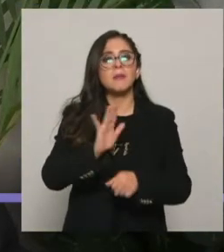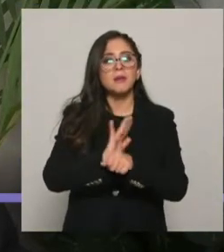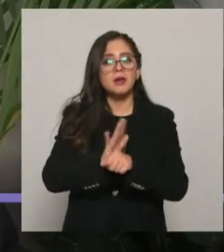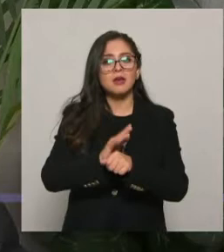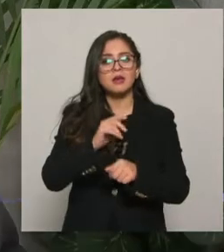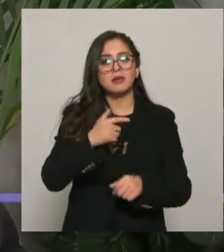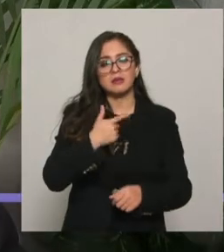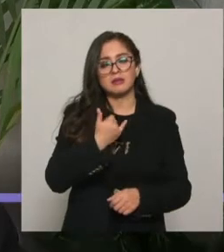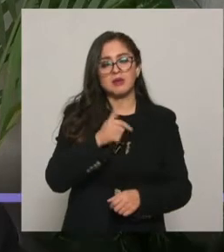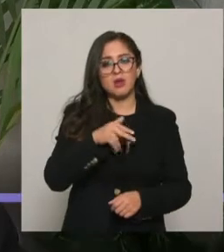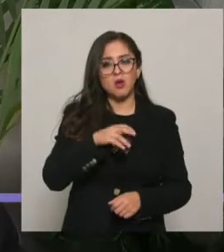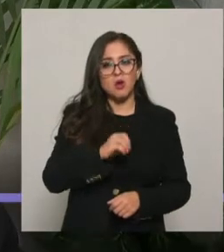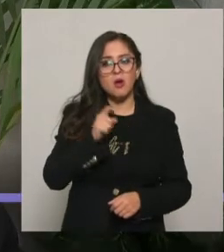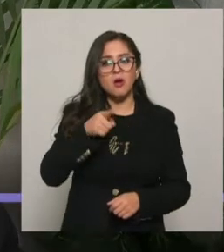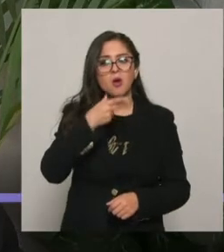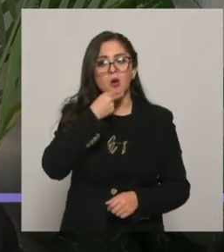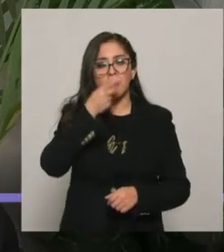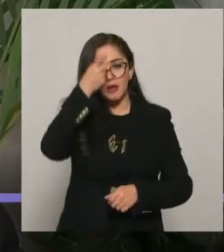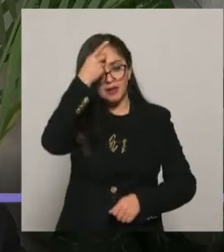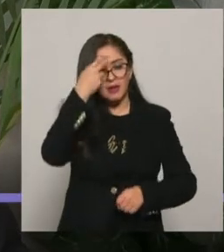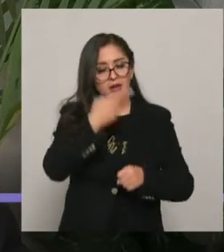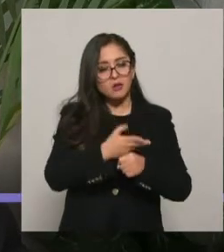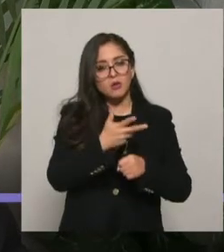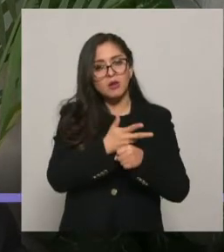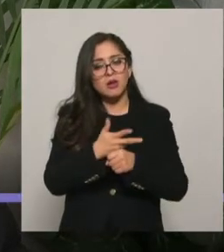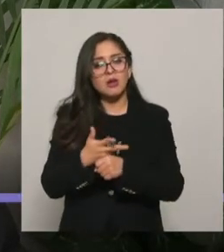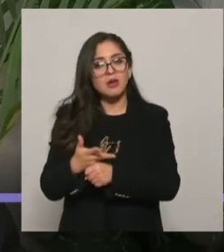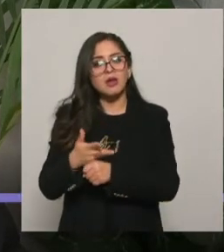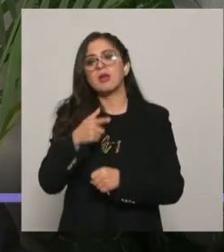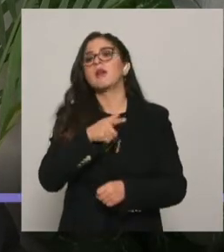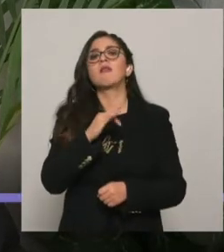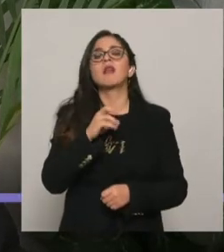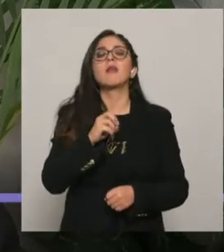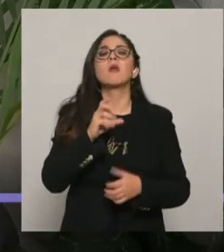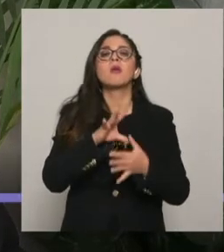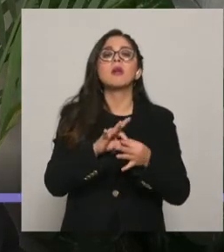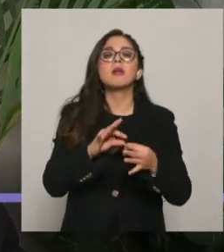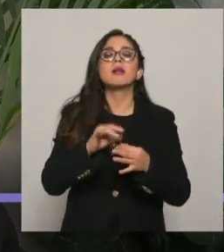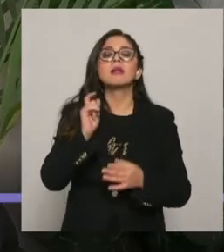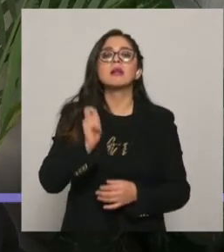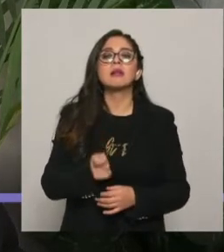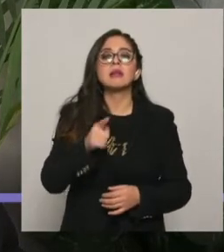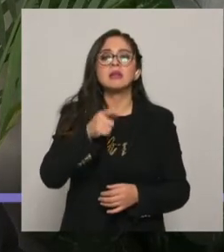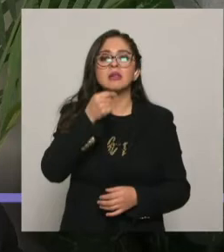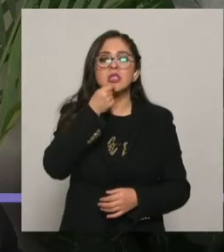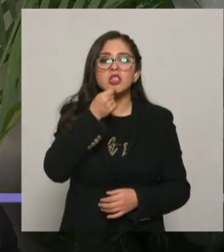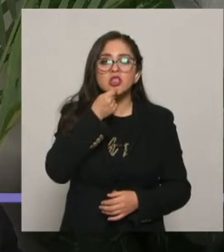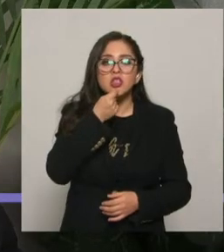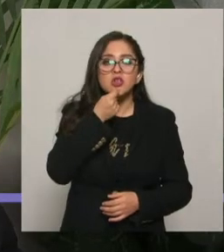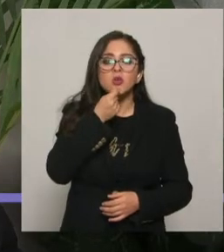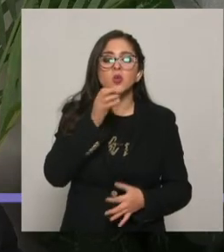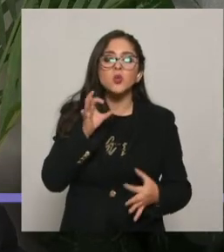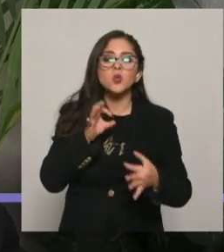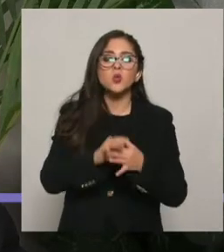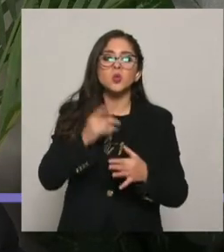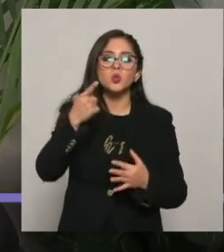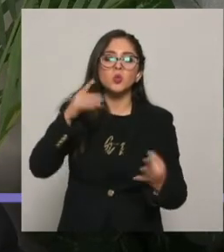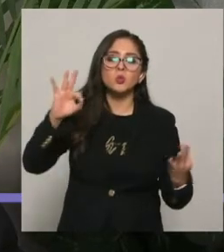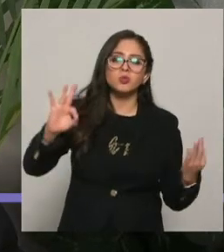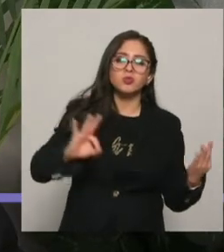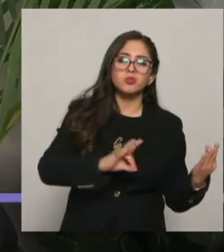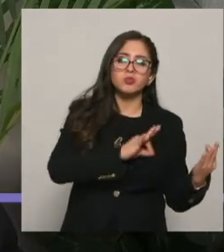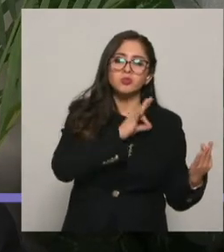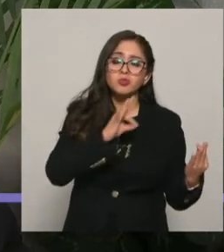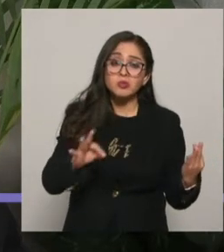una producción del director Servando González, cuenta la historia de un niño, ¿no?, y un violín. Y en